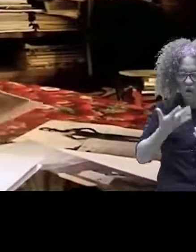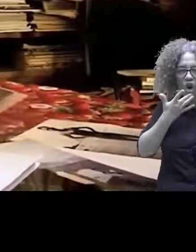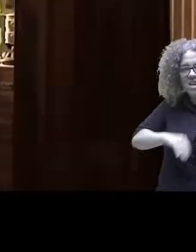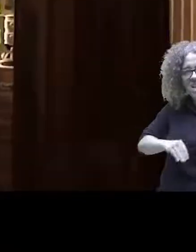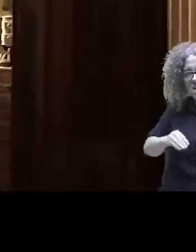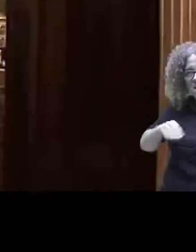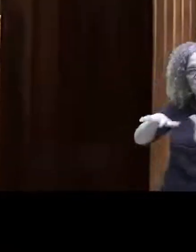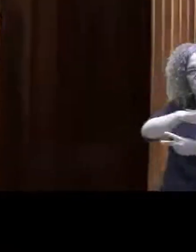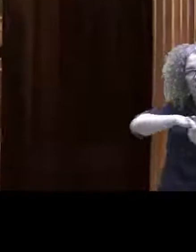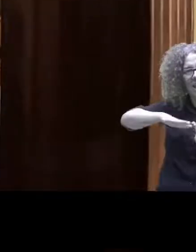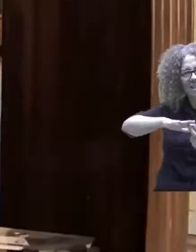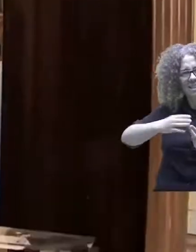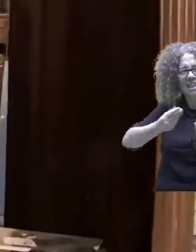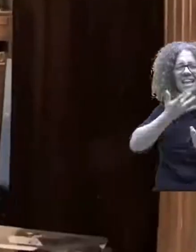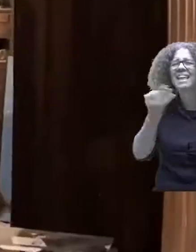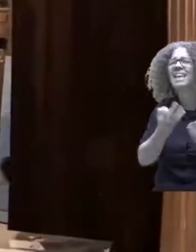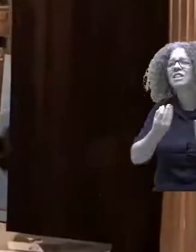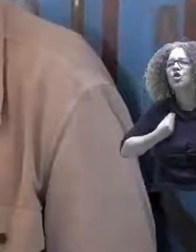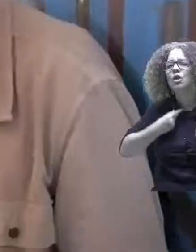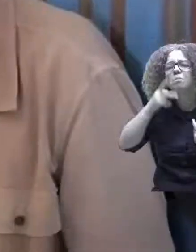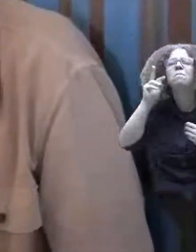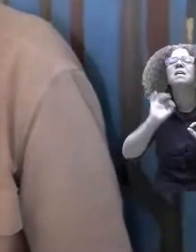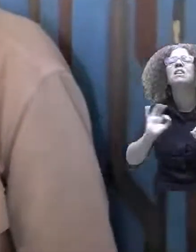estoy, qué es lo que vivo.